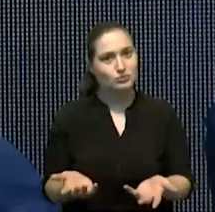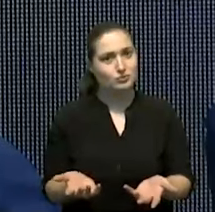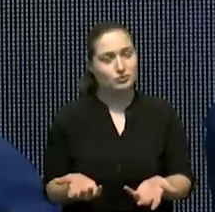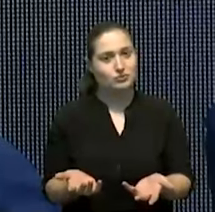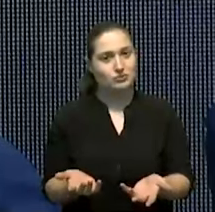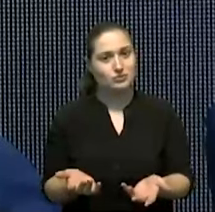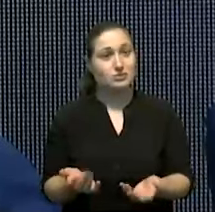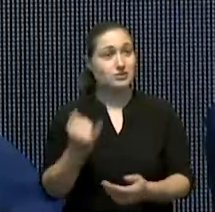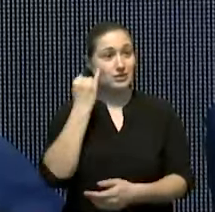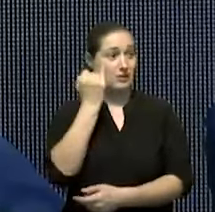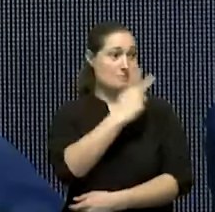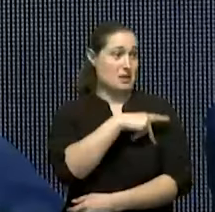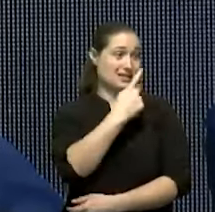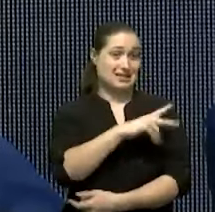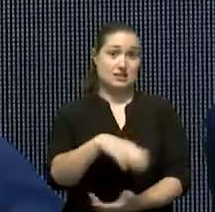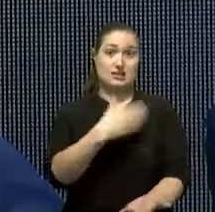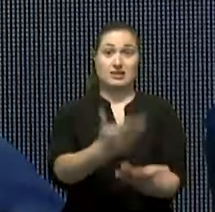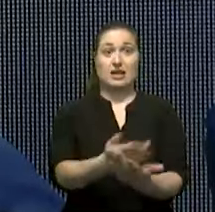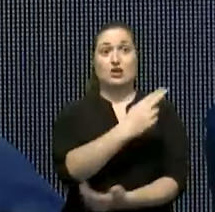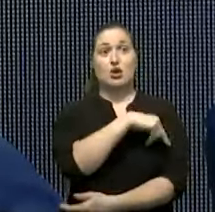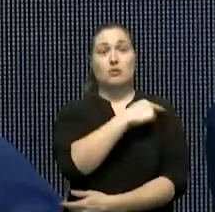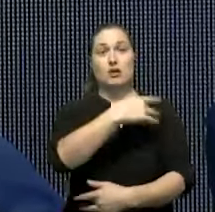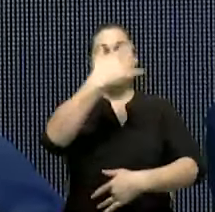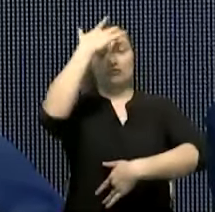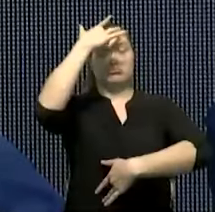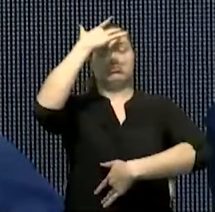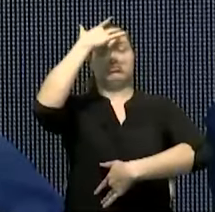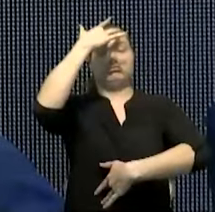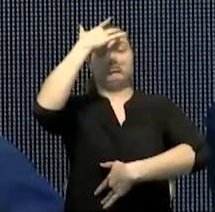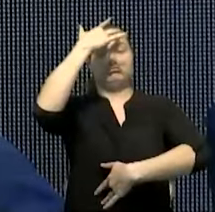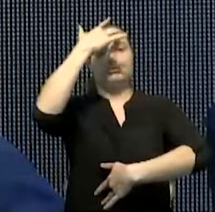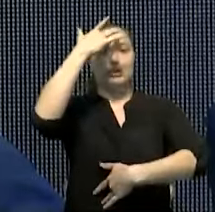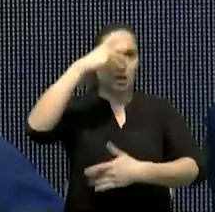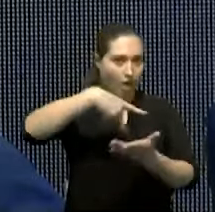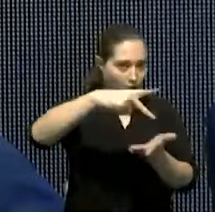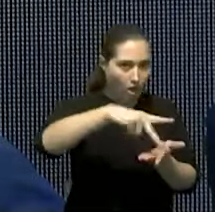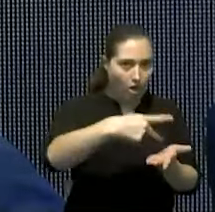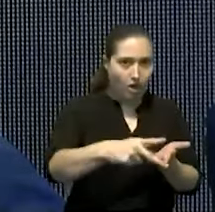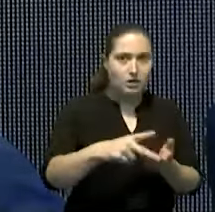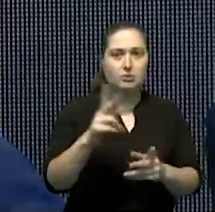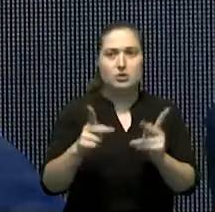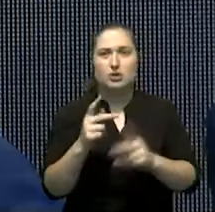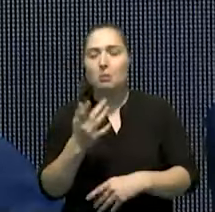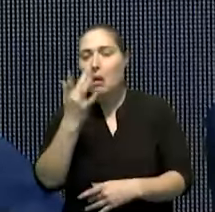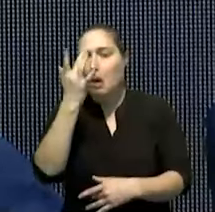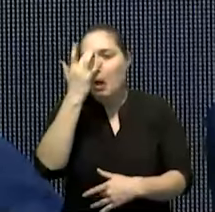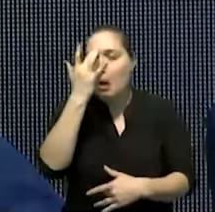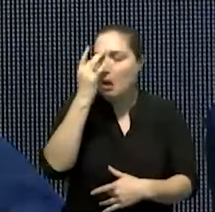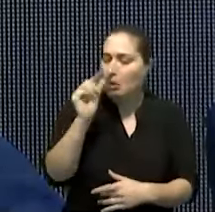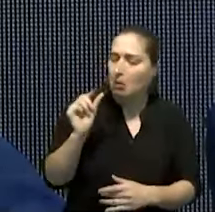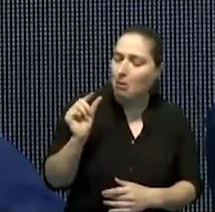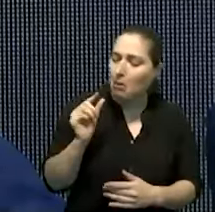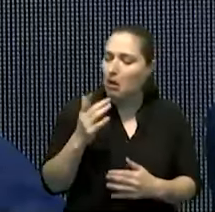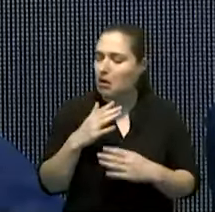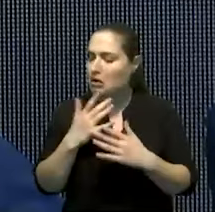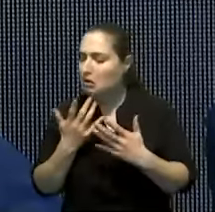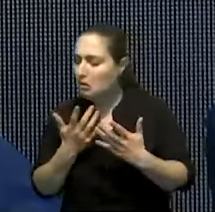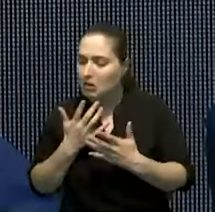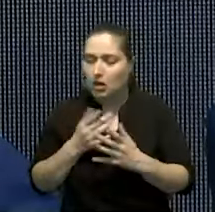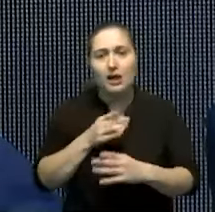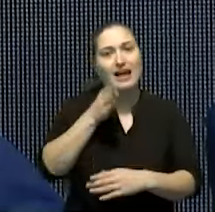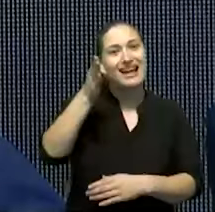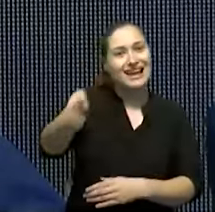paciente llega a los hospitales ya con con la enfermedad es decir eh los efectos han